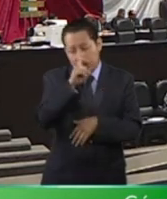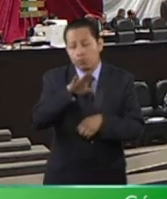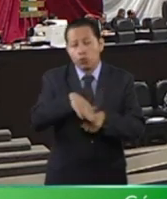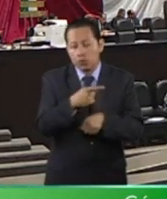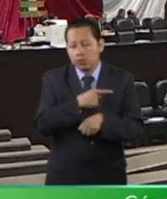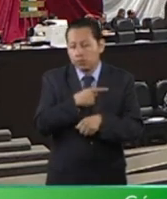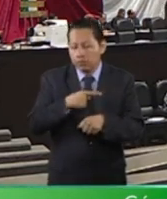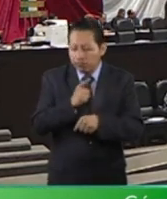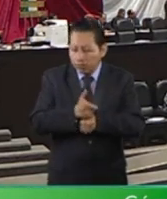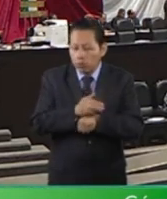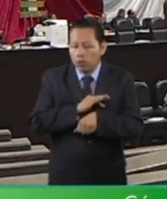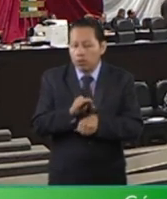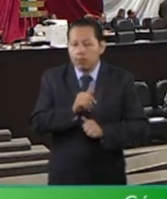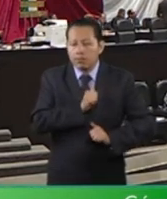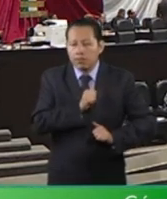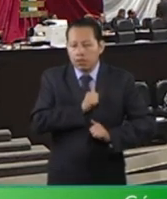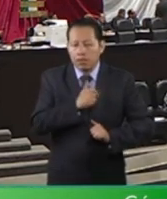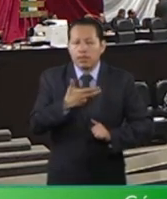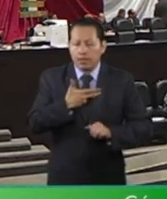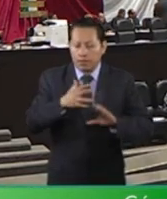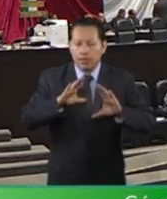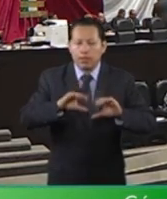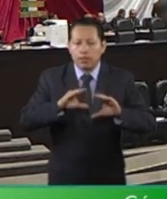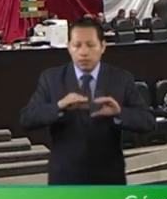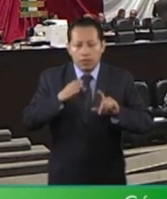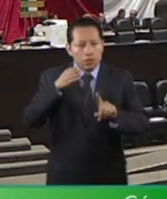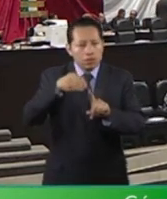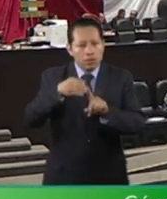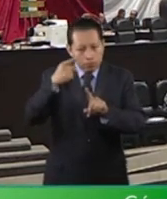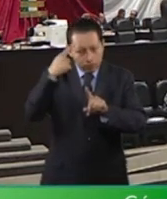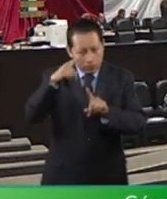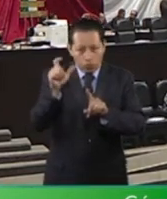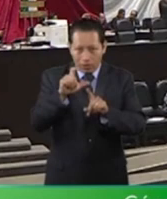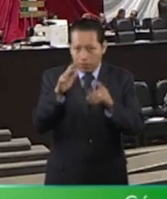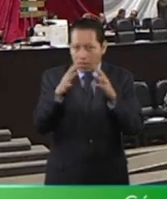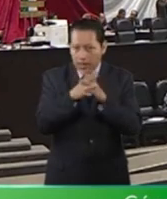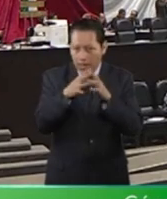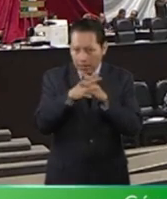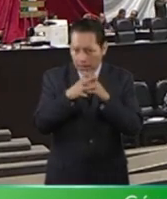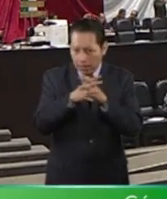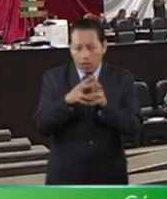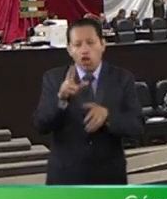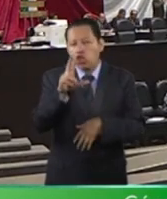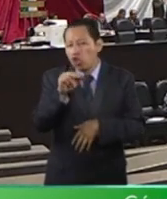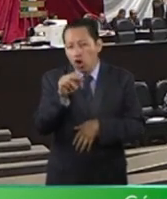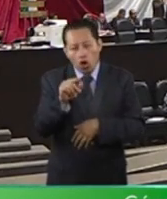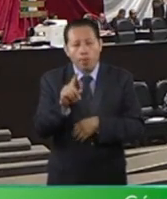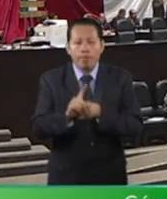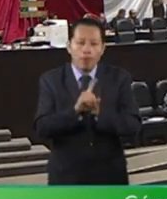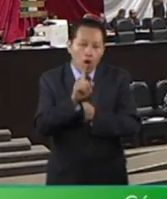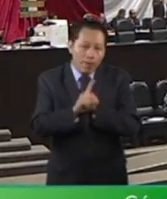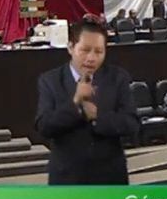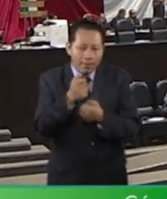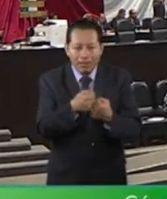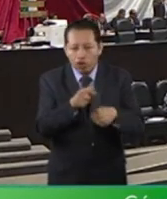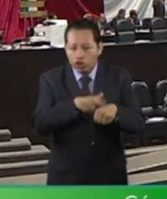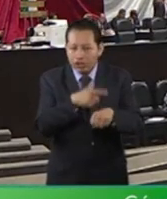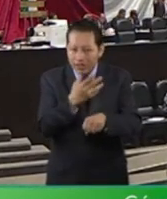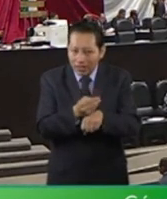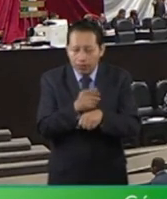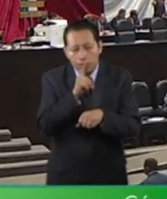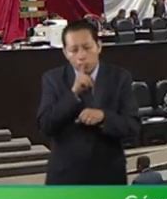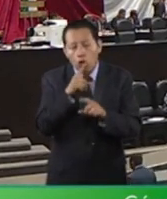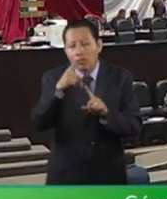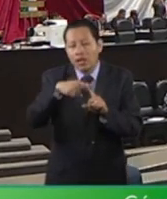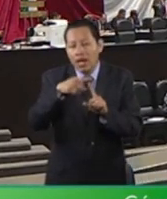consideración que los militares tienen un entrenamiento orientado a situaciones de guerra, no a la resolución de conflictos sociales o tareas